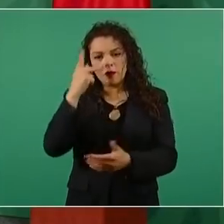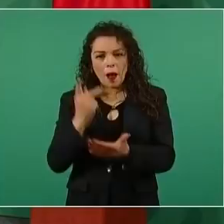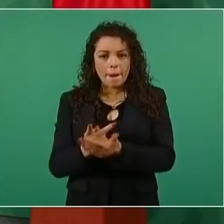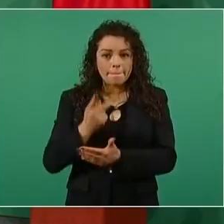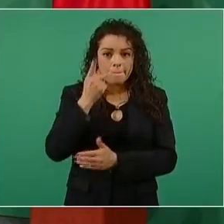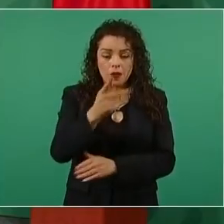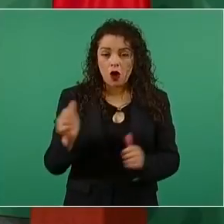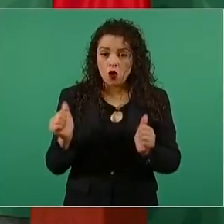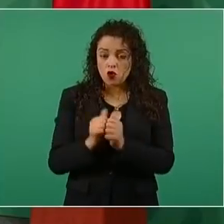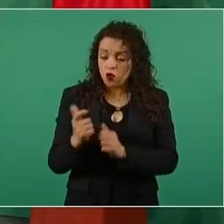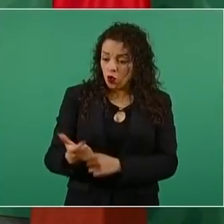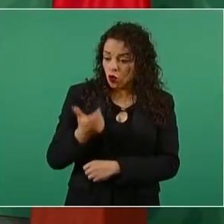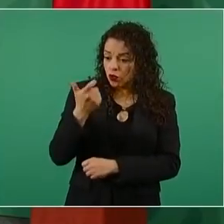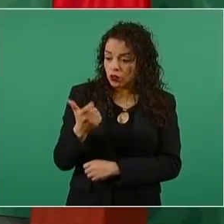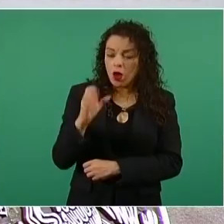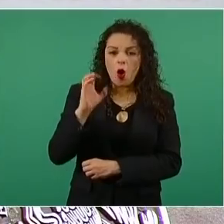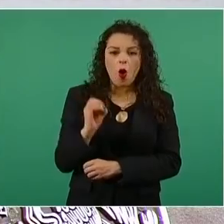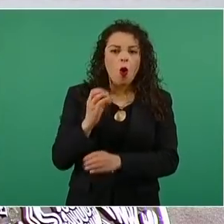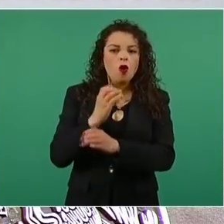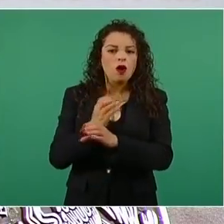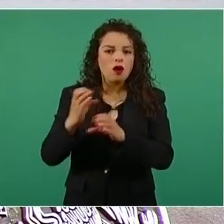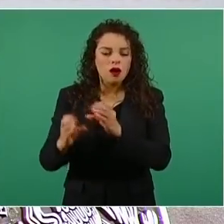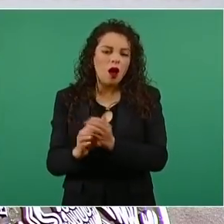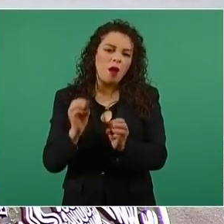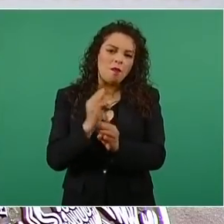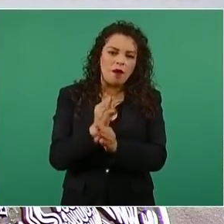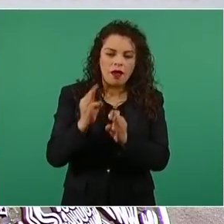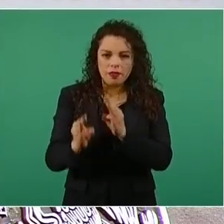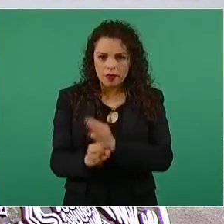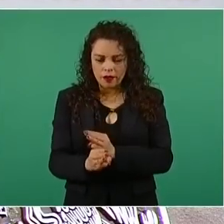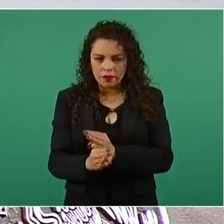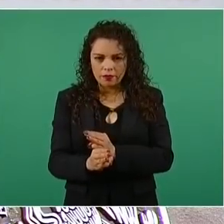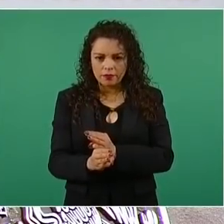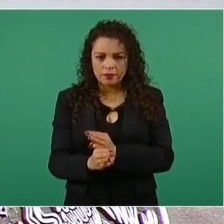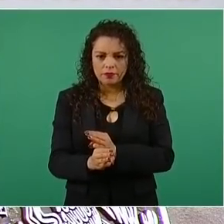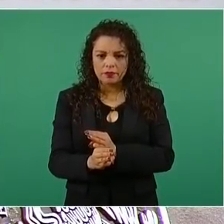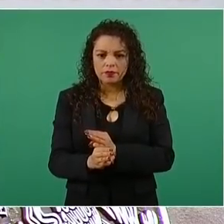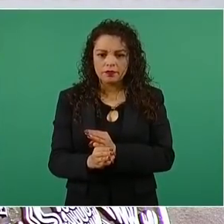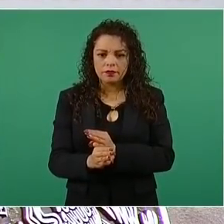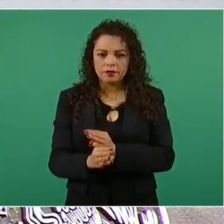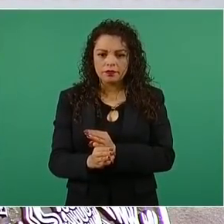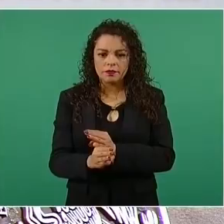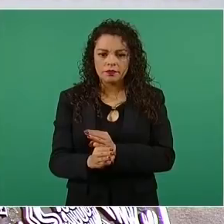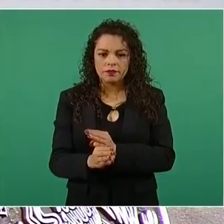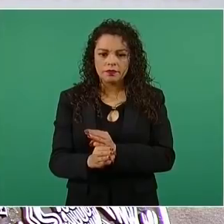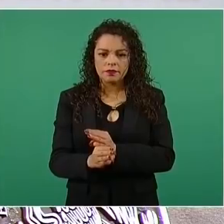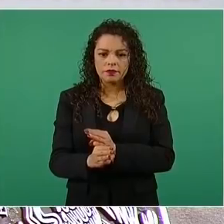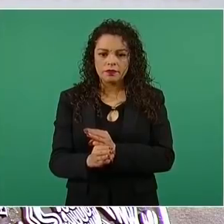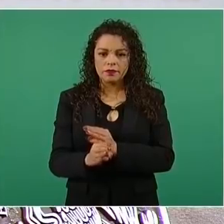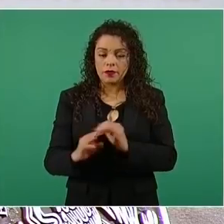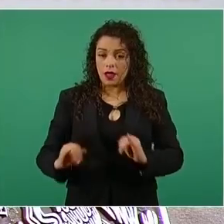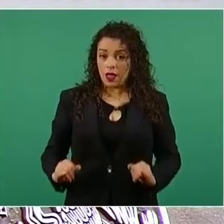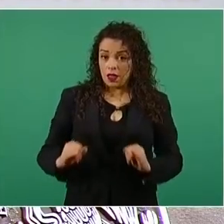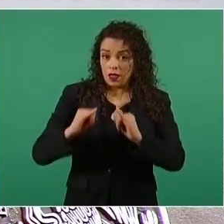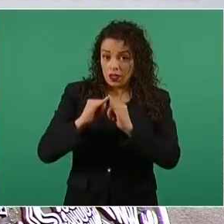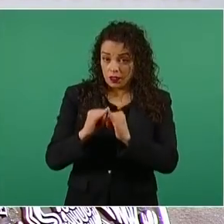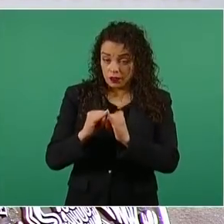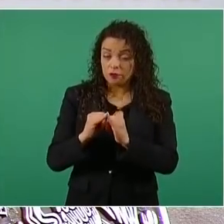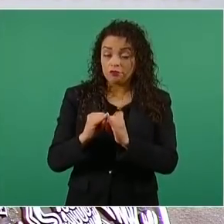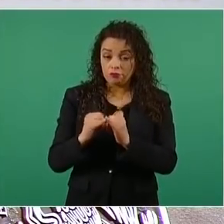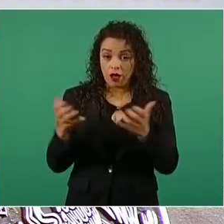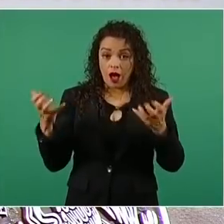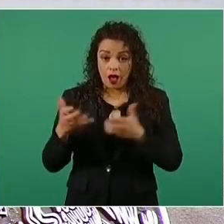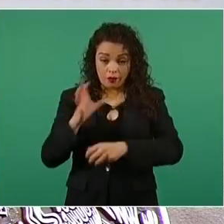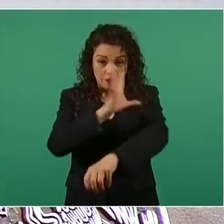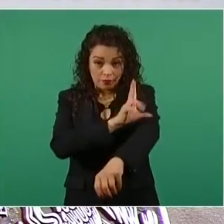efectivo o en especie organizados por la propia institución o por terceros. Es la